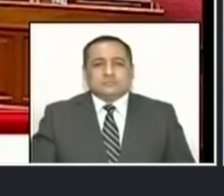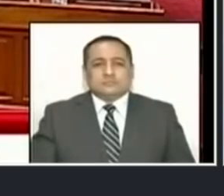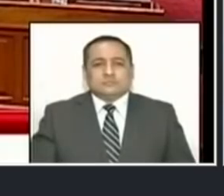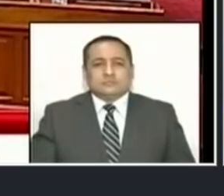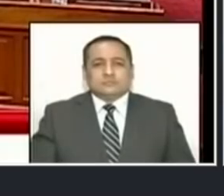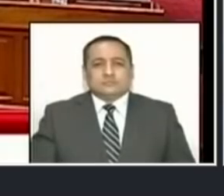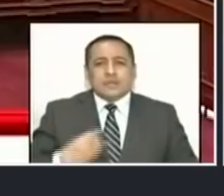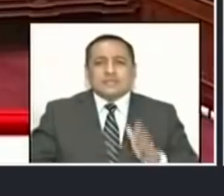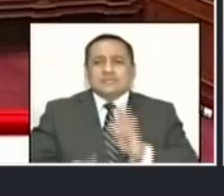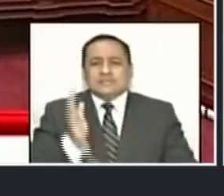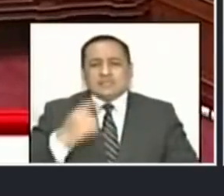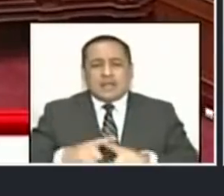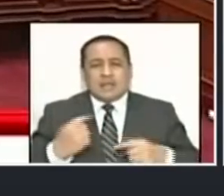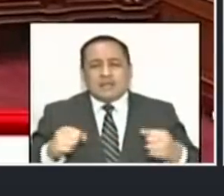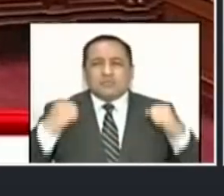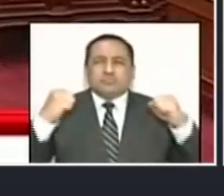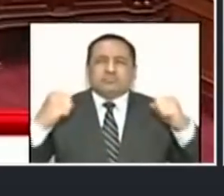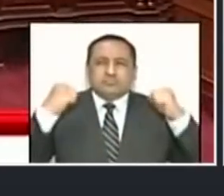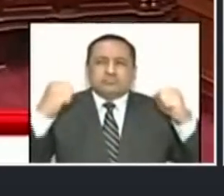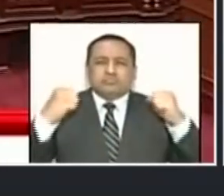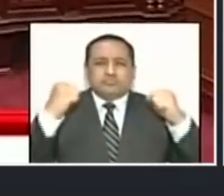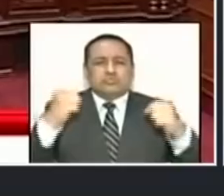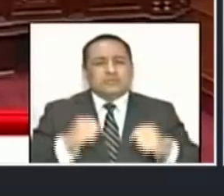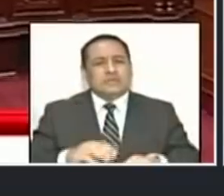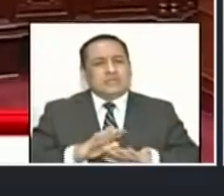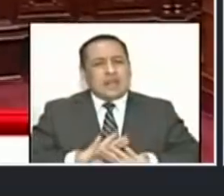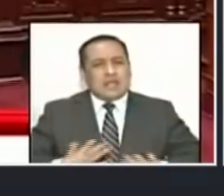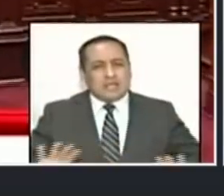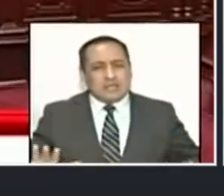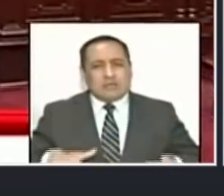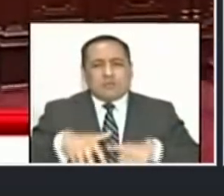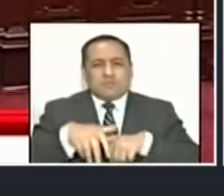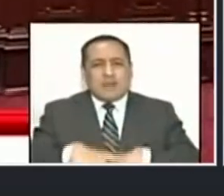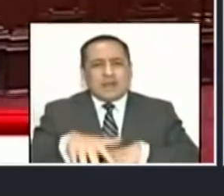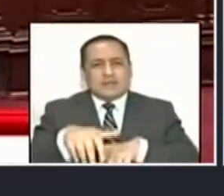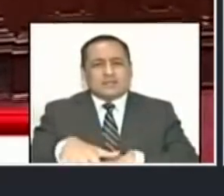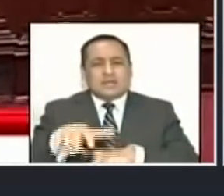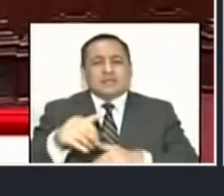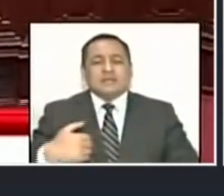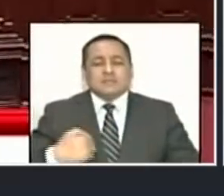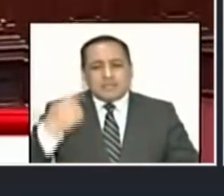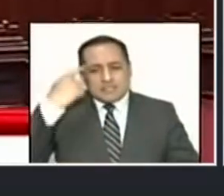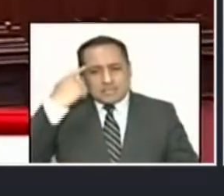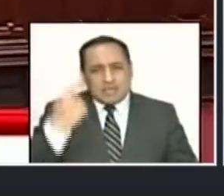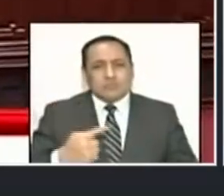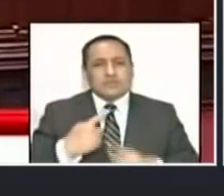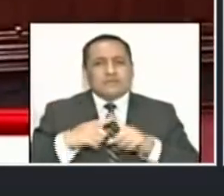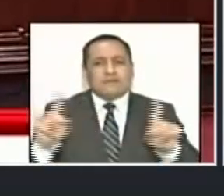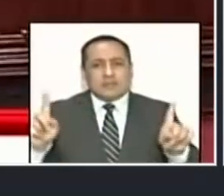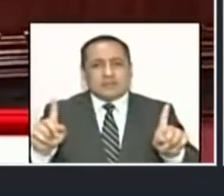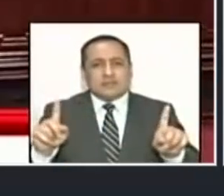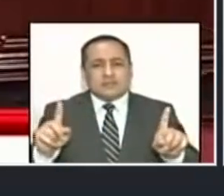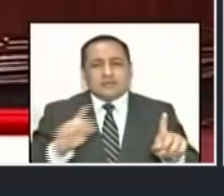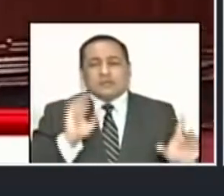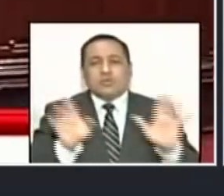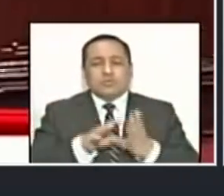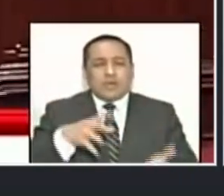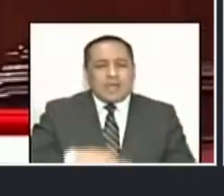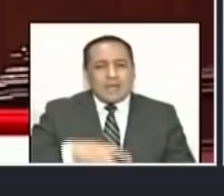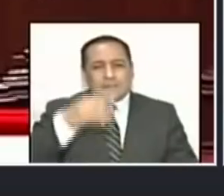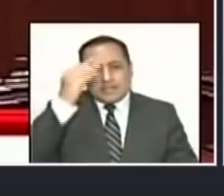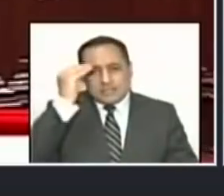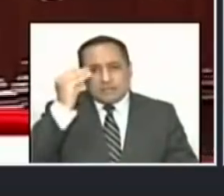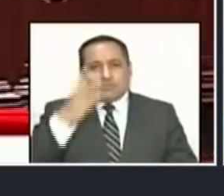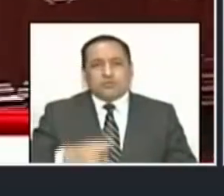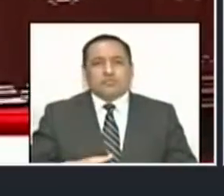y garantizar con toda neutralidad unas elecciones ejemplares por el vicentenario. Nada más, no tiene nada más que hacer. Por eso, en